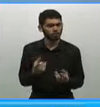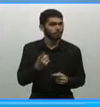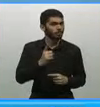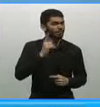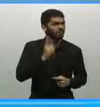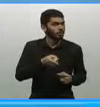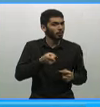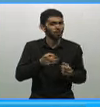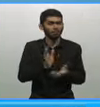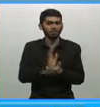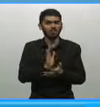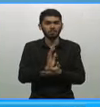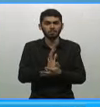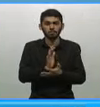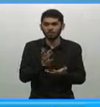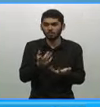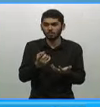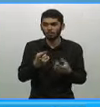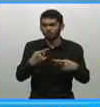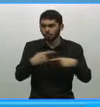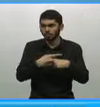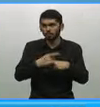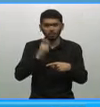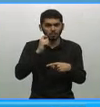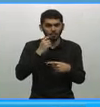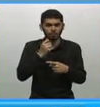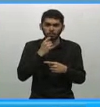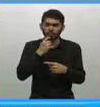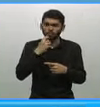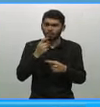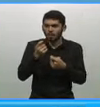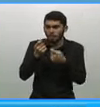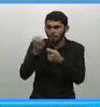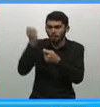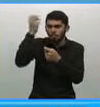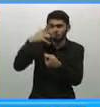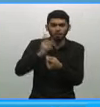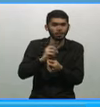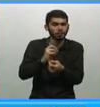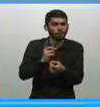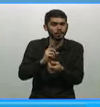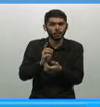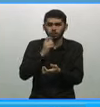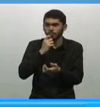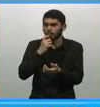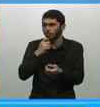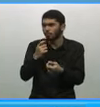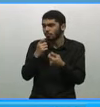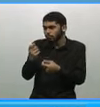Inclusive era una buena medida sin tener, por ejemplo, el convencimiento, porque nadie sabía si Carlos iba a estar en Boca o no iba a estar en